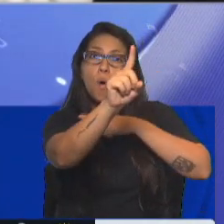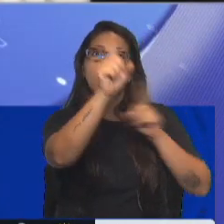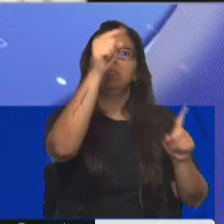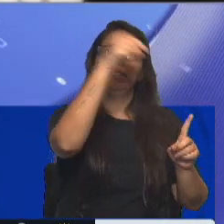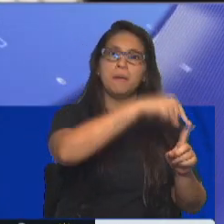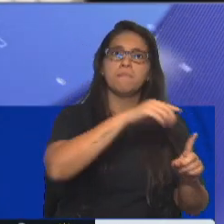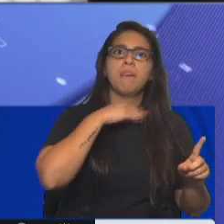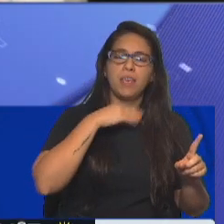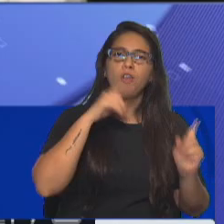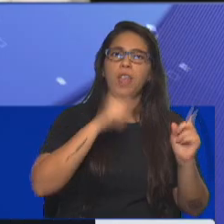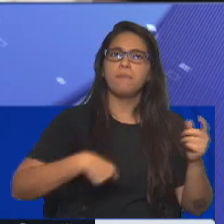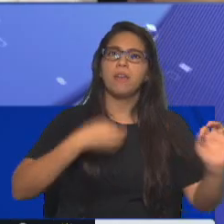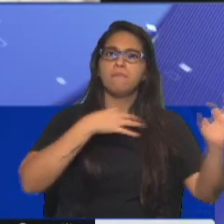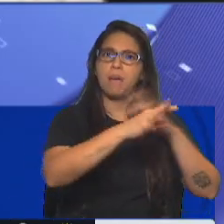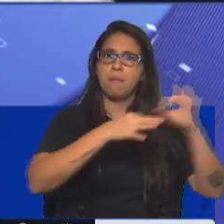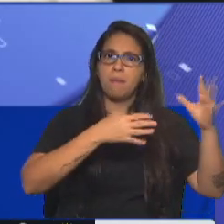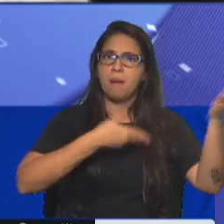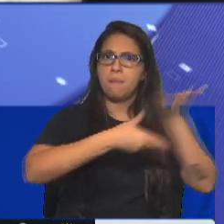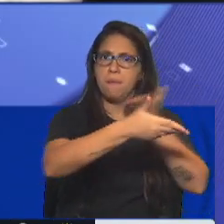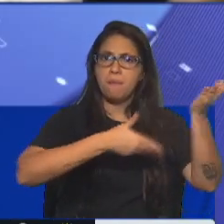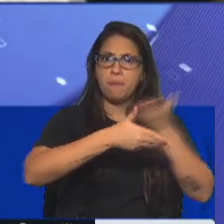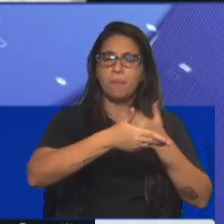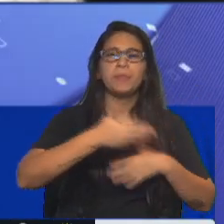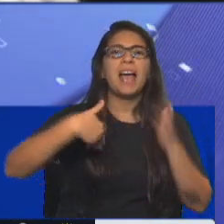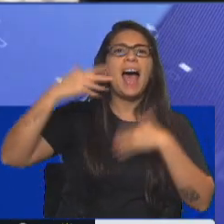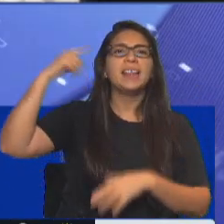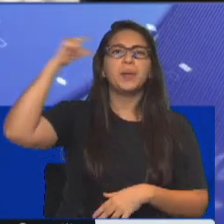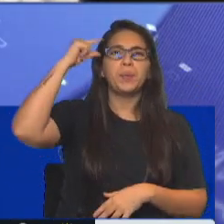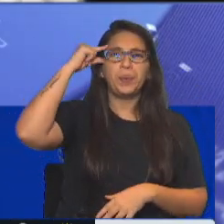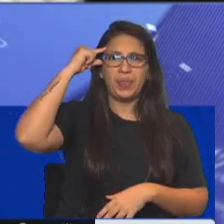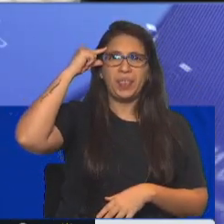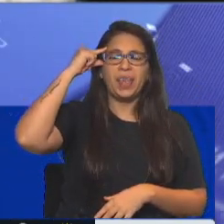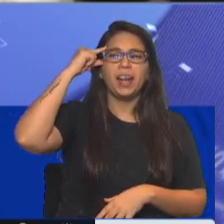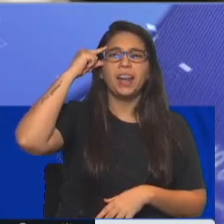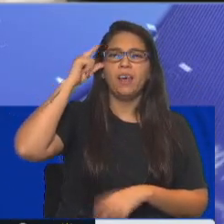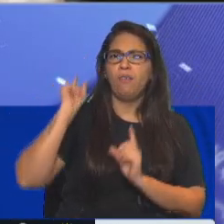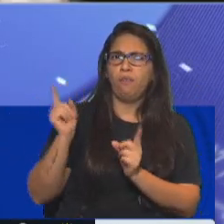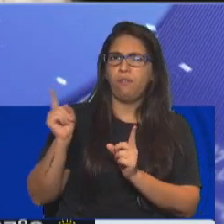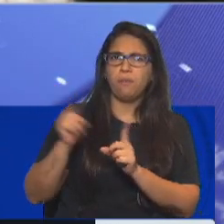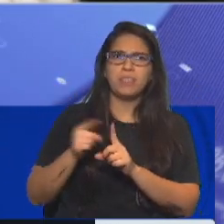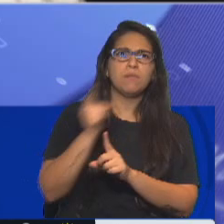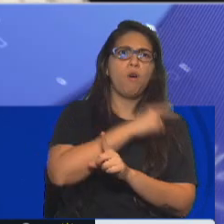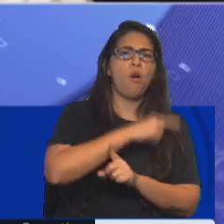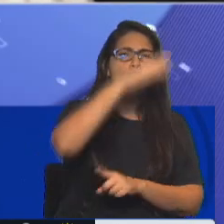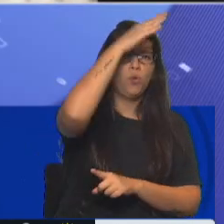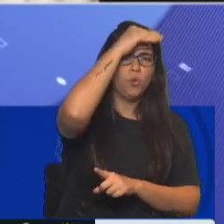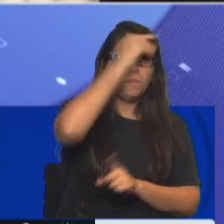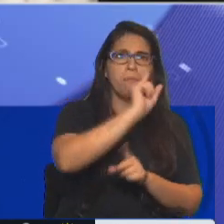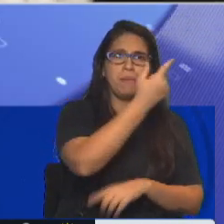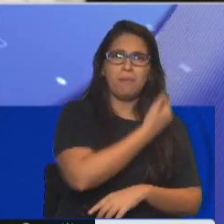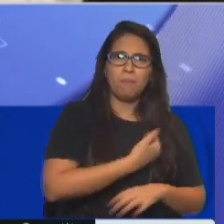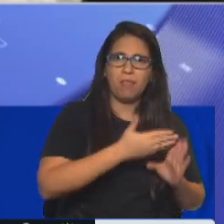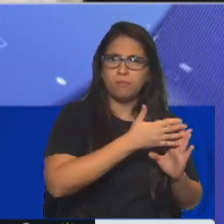son nuevas, sino que Biden mantuvo lo que había establecido en su momento Trump en su primer periodo hacia China. China